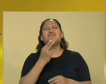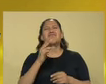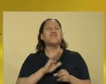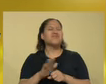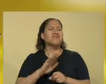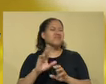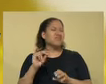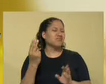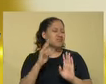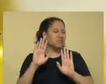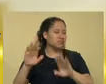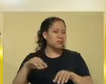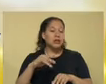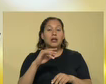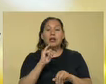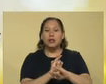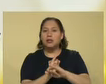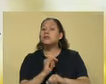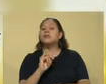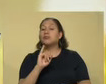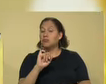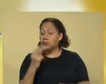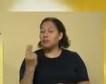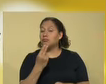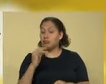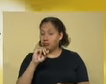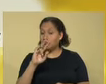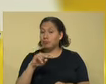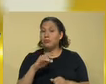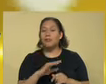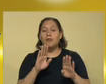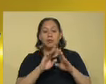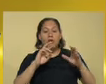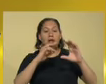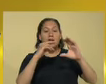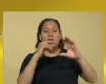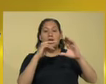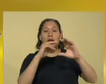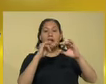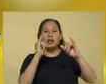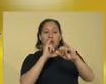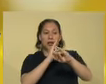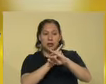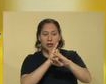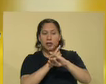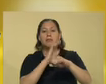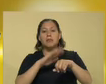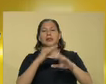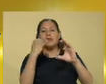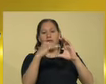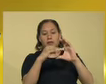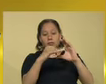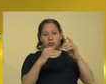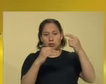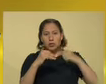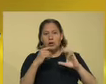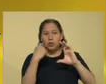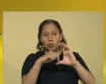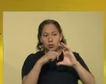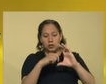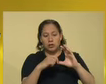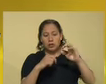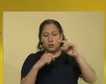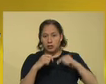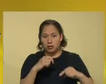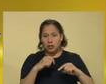no está atada a internet, pues ahí está. ¿Cuál es la red social número uno en México? Facebook. ¿La número dos? Twitter. ¿Y el